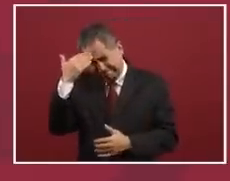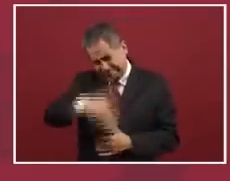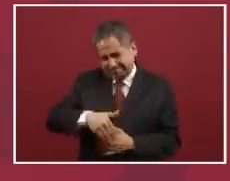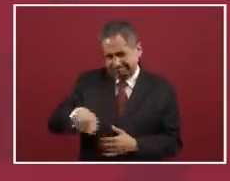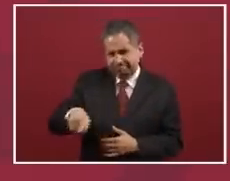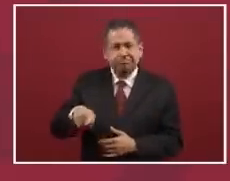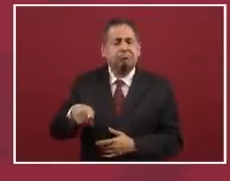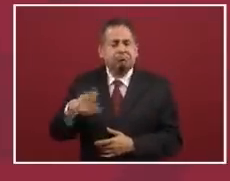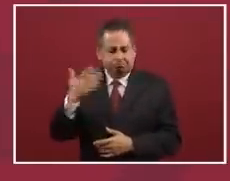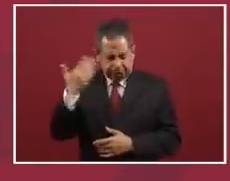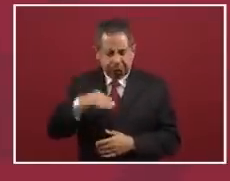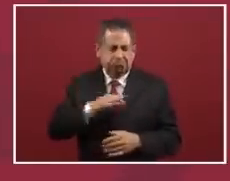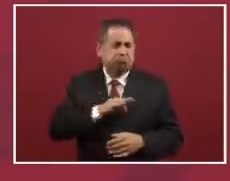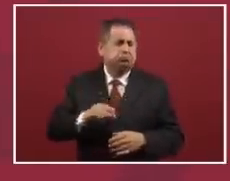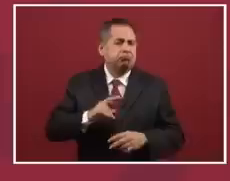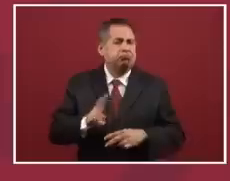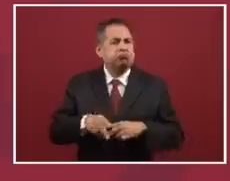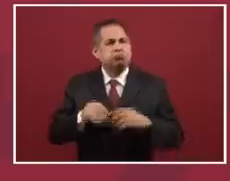para